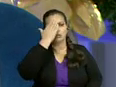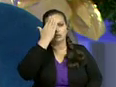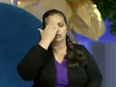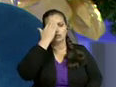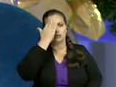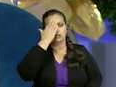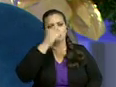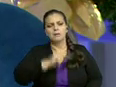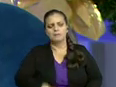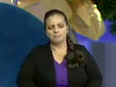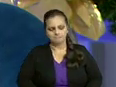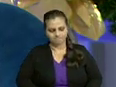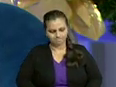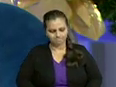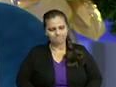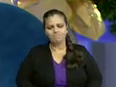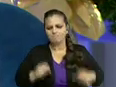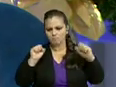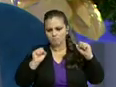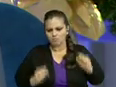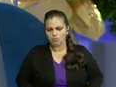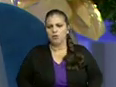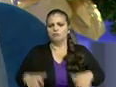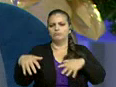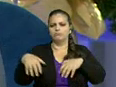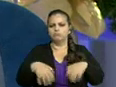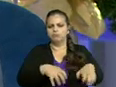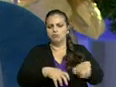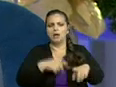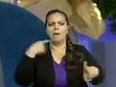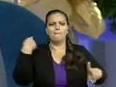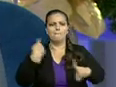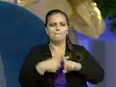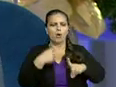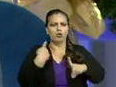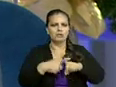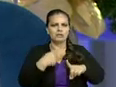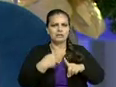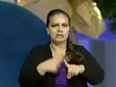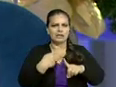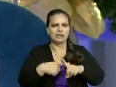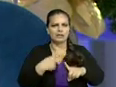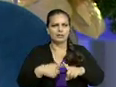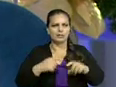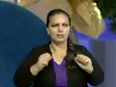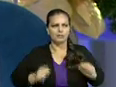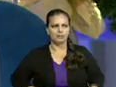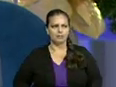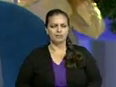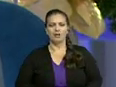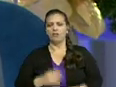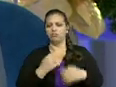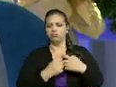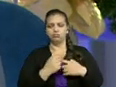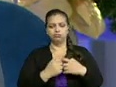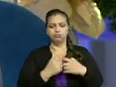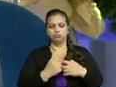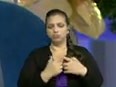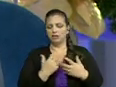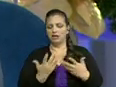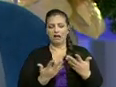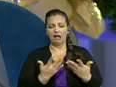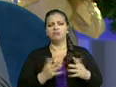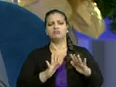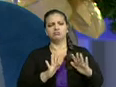capacidad resolutiva, esa capacidad de saber reaccionar de manera favorable a las diferentes circunstancias. Por eso, mis